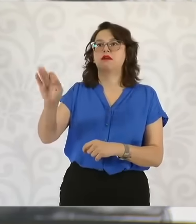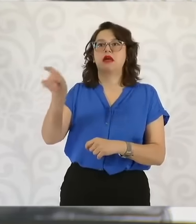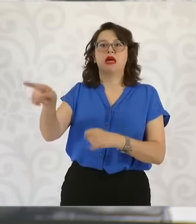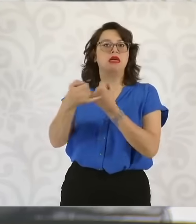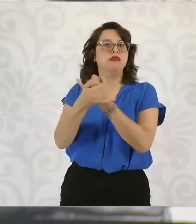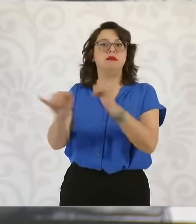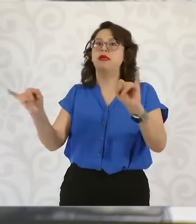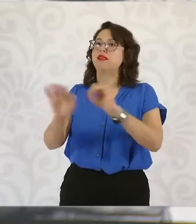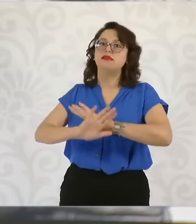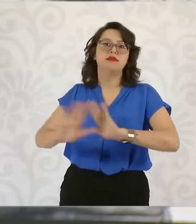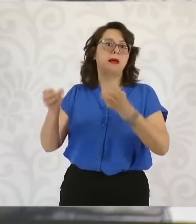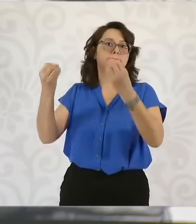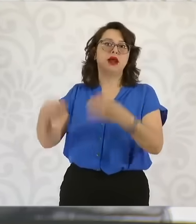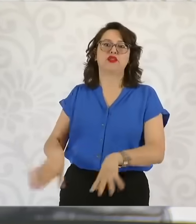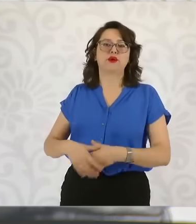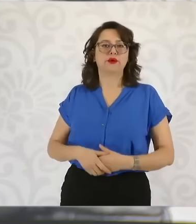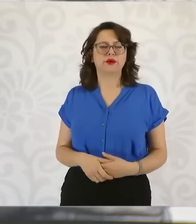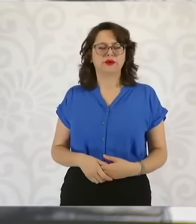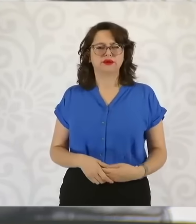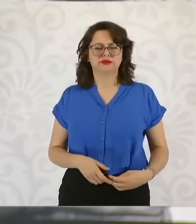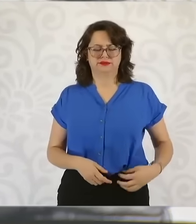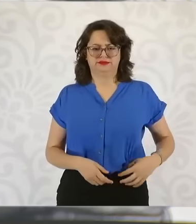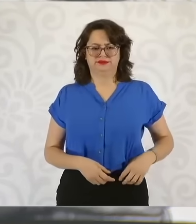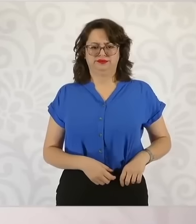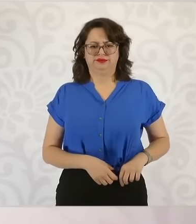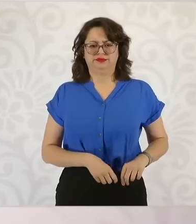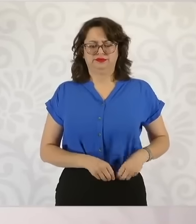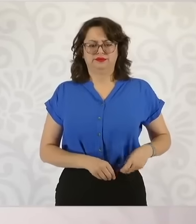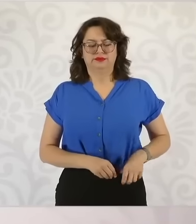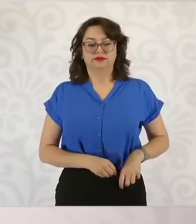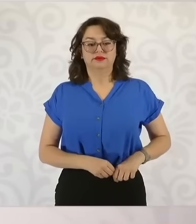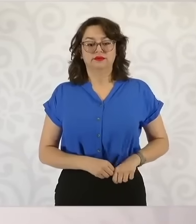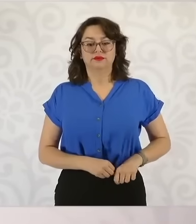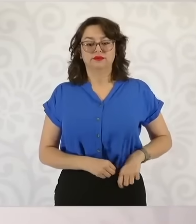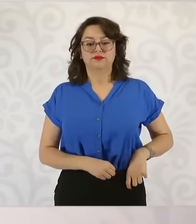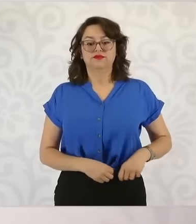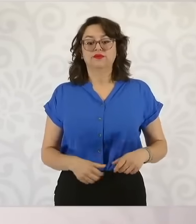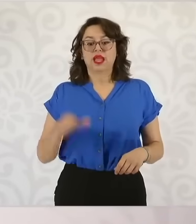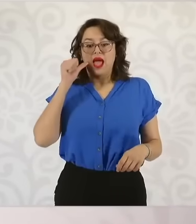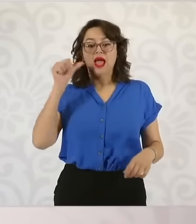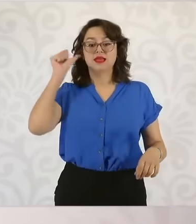Ayer lo dijo en un evento la presidenta de la Corte.